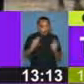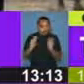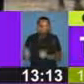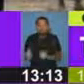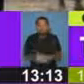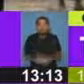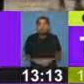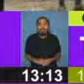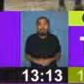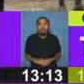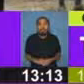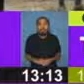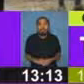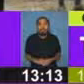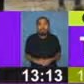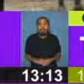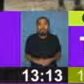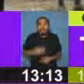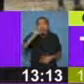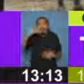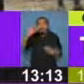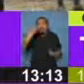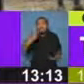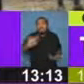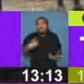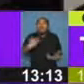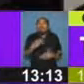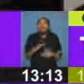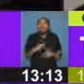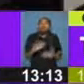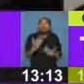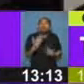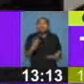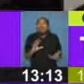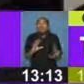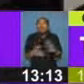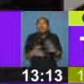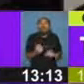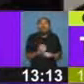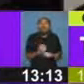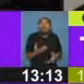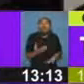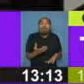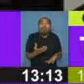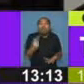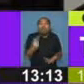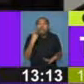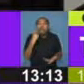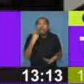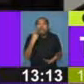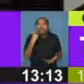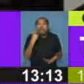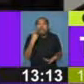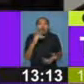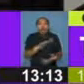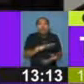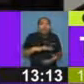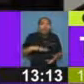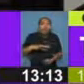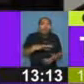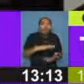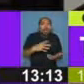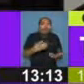incorporar después veremos acá con las autoridades municipales que qu hacemos con el predio por ahí para para la